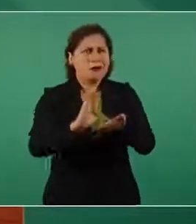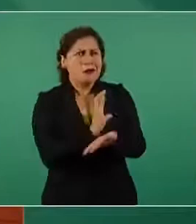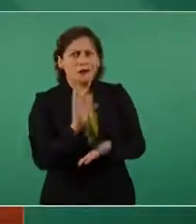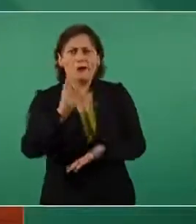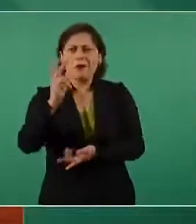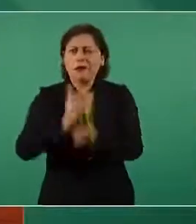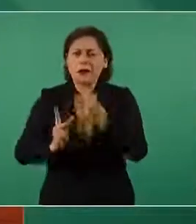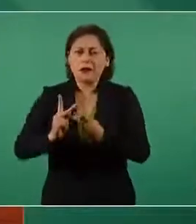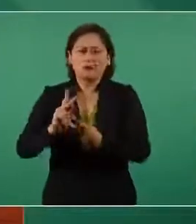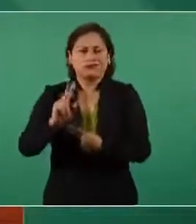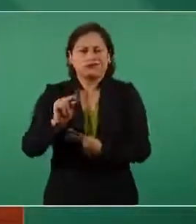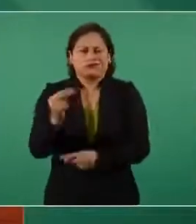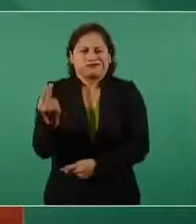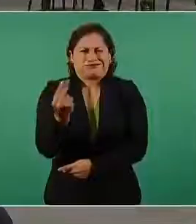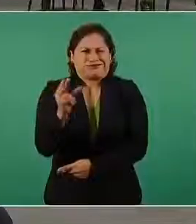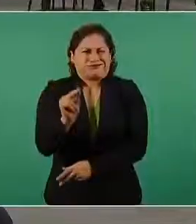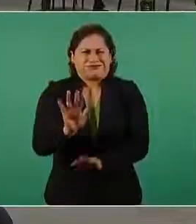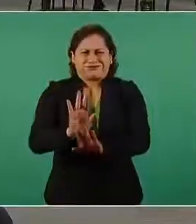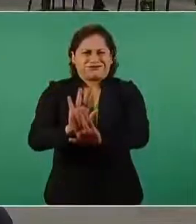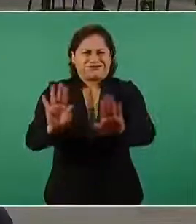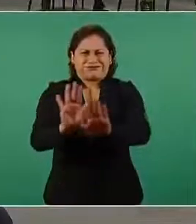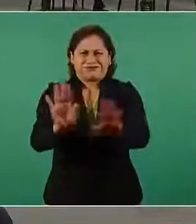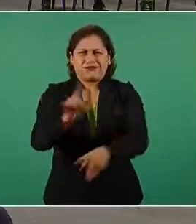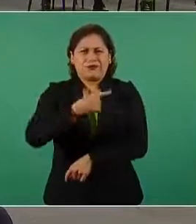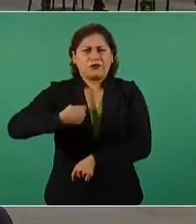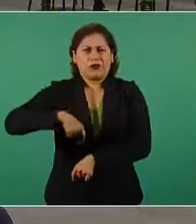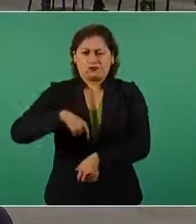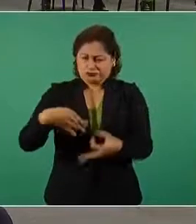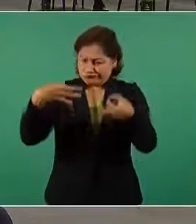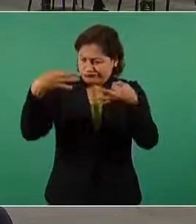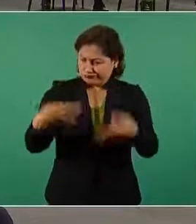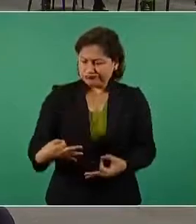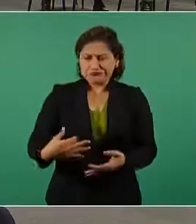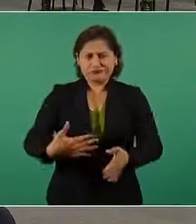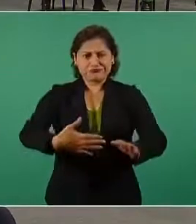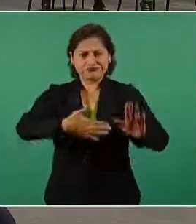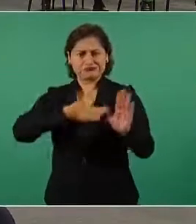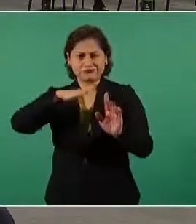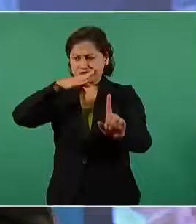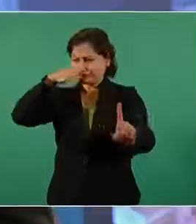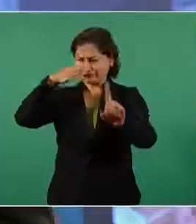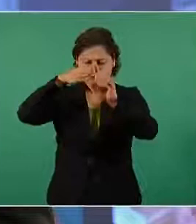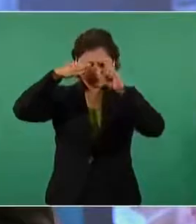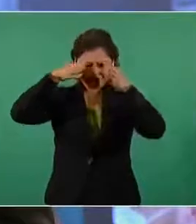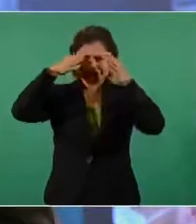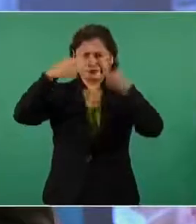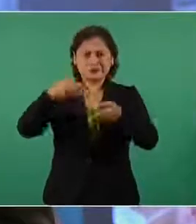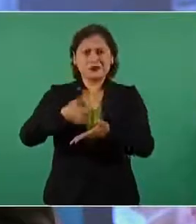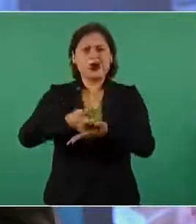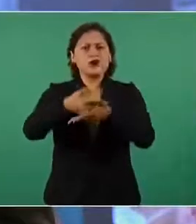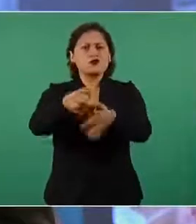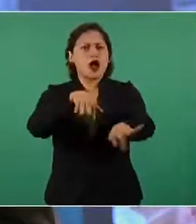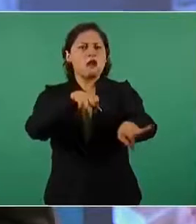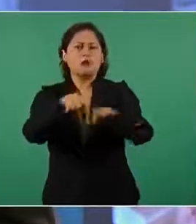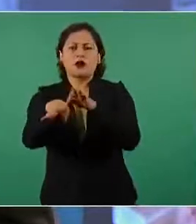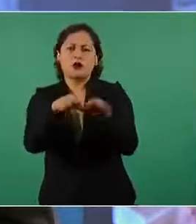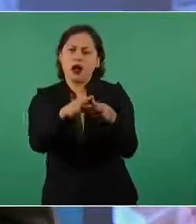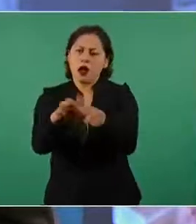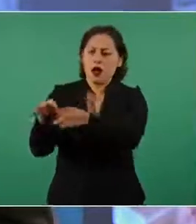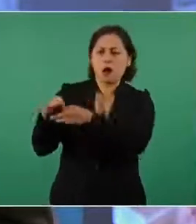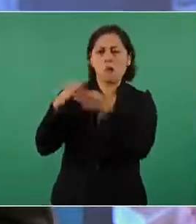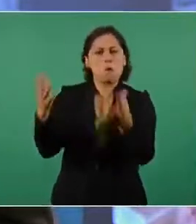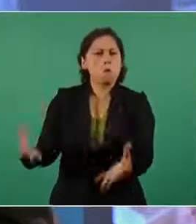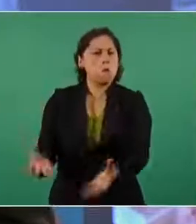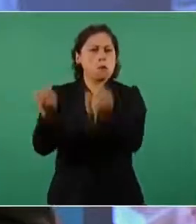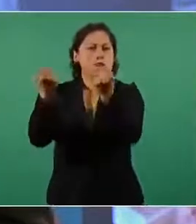la convicción y el compromiso, somos gente íntegra que está comprometida a salvar vidas y vamos a hacer todo lo que